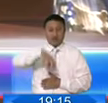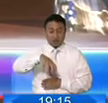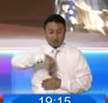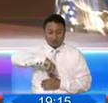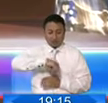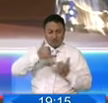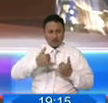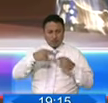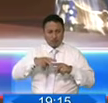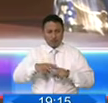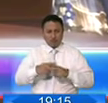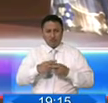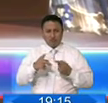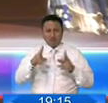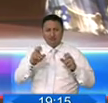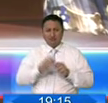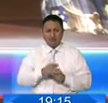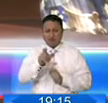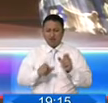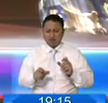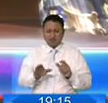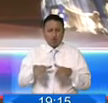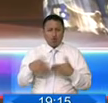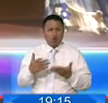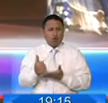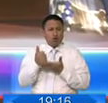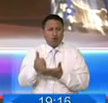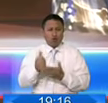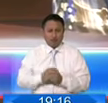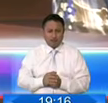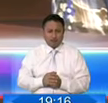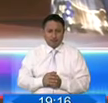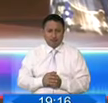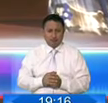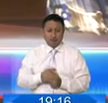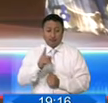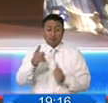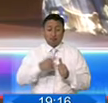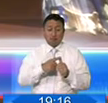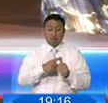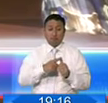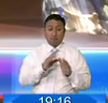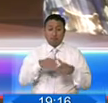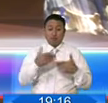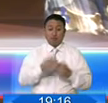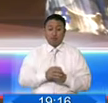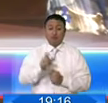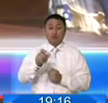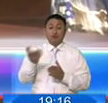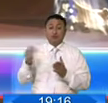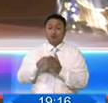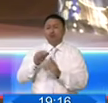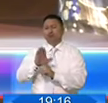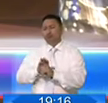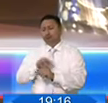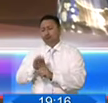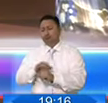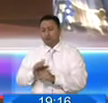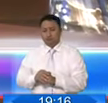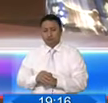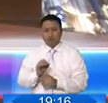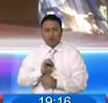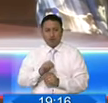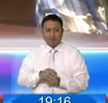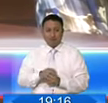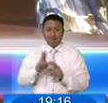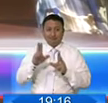a mirar cómo trabaja el tema de las víctimas si se lo va a hacer desde la red de victimización si se lo va a hacer